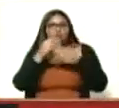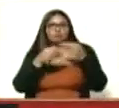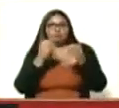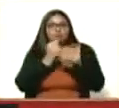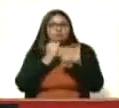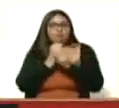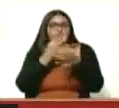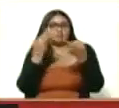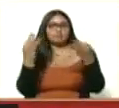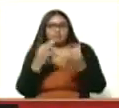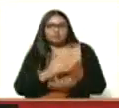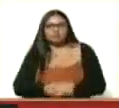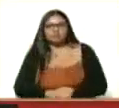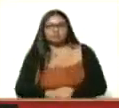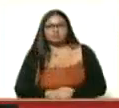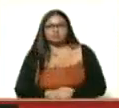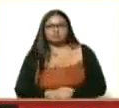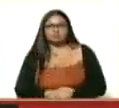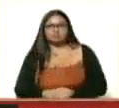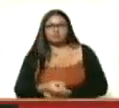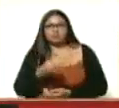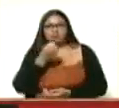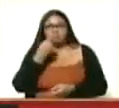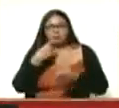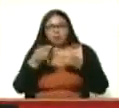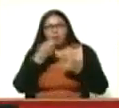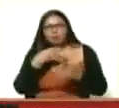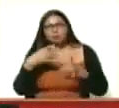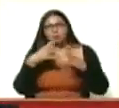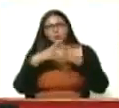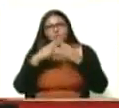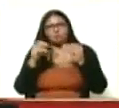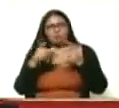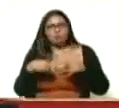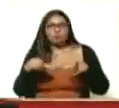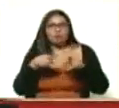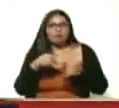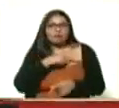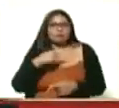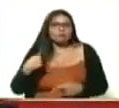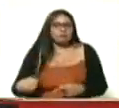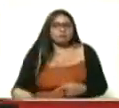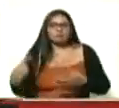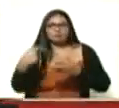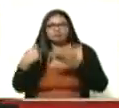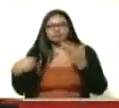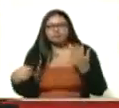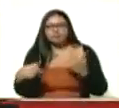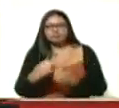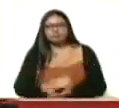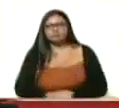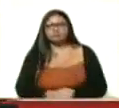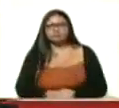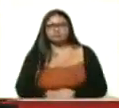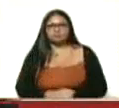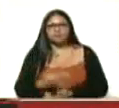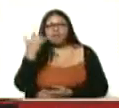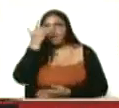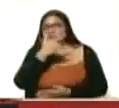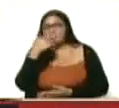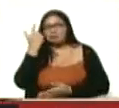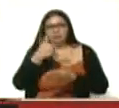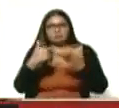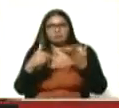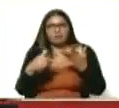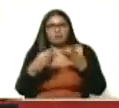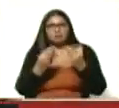grandísimo. Pero bueno, de todos los continentes, en Malasia, en China, Australia, África, en Cabo